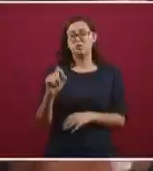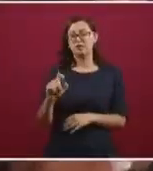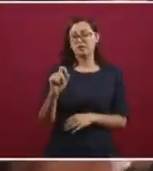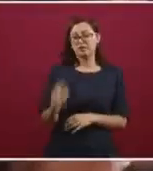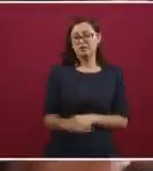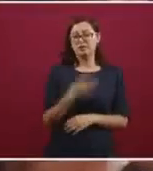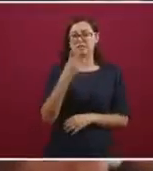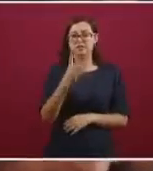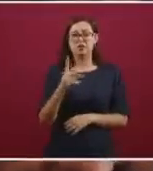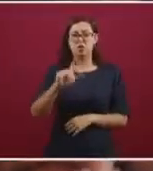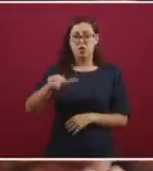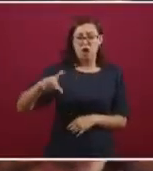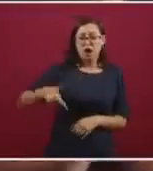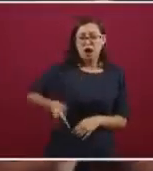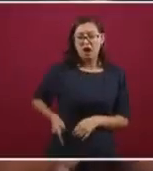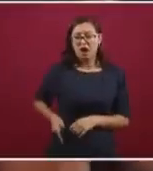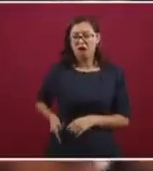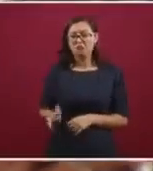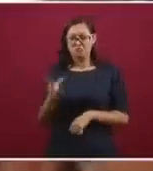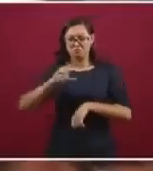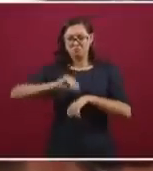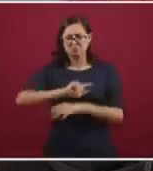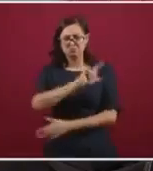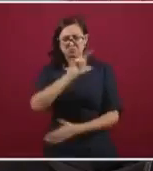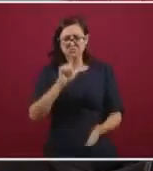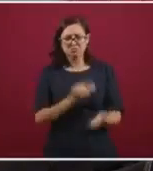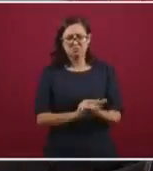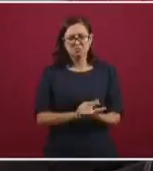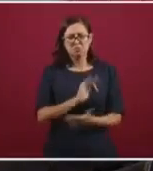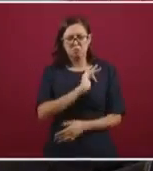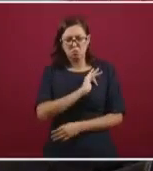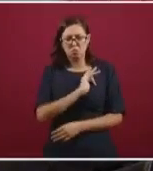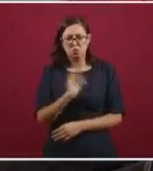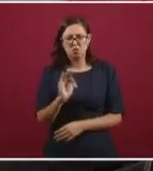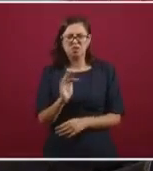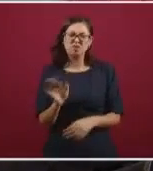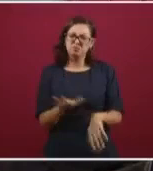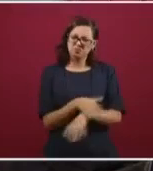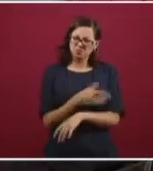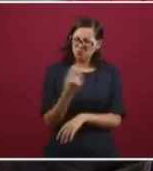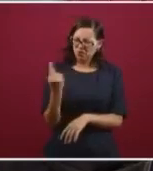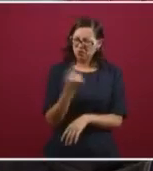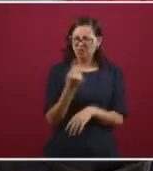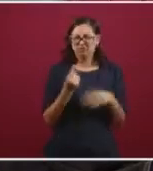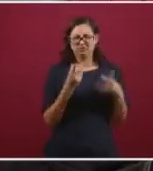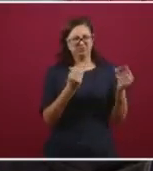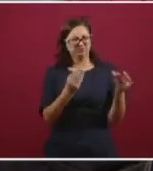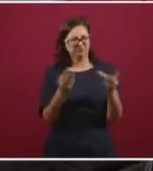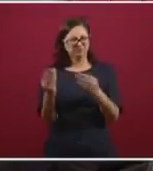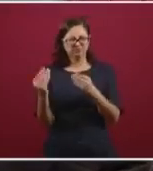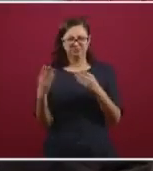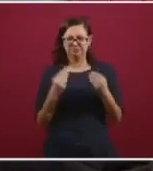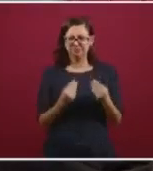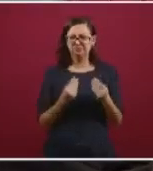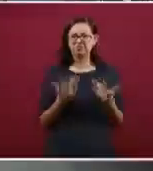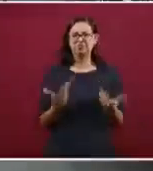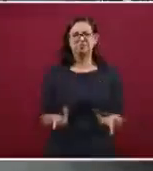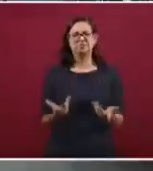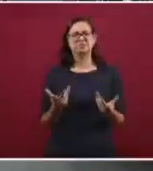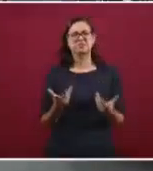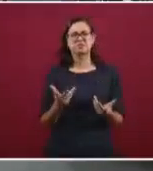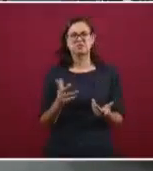30.724 armas legales en México. ¿A qué se debe este fenómeno? ¿Por qué se está